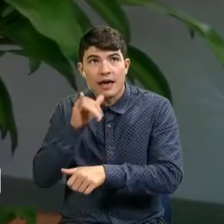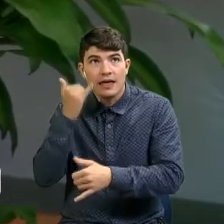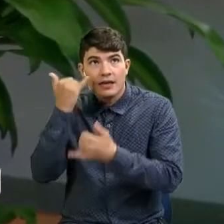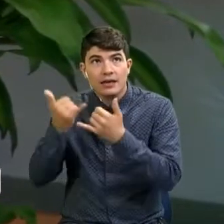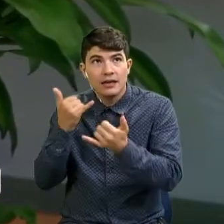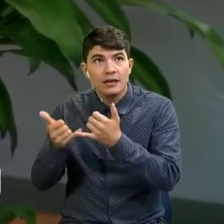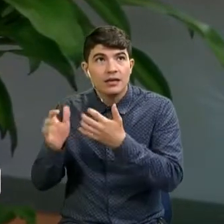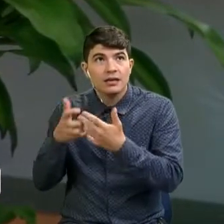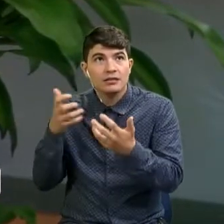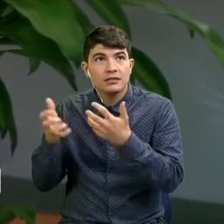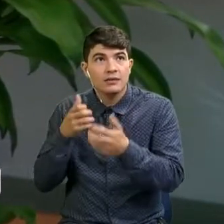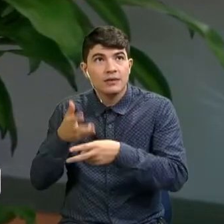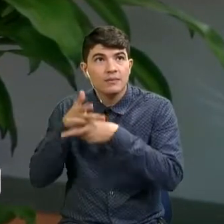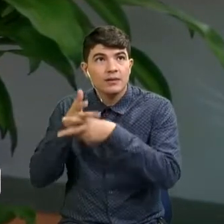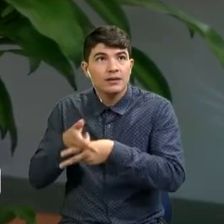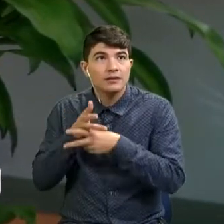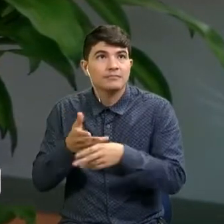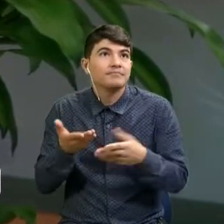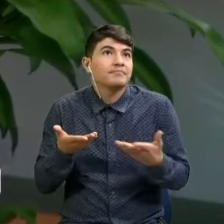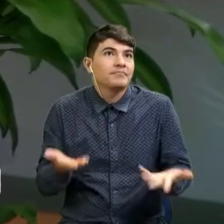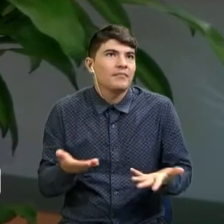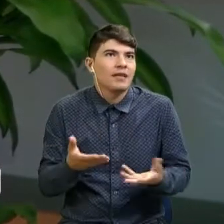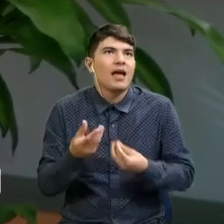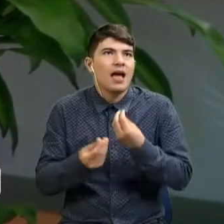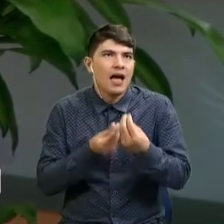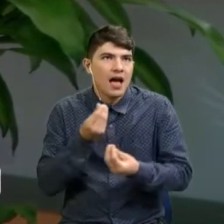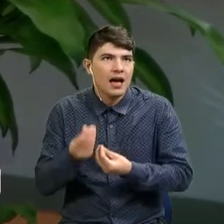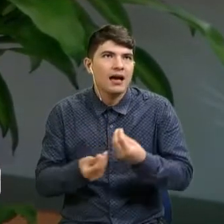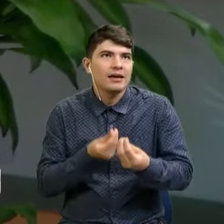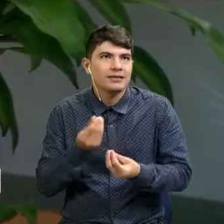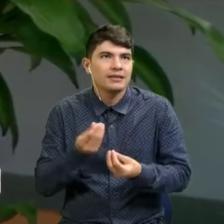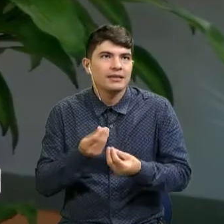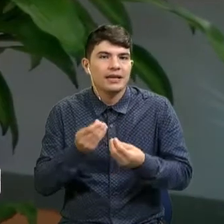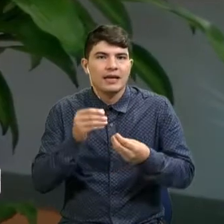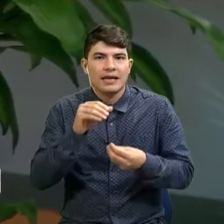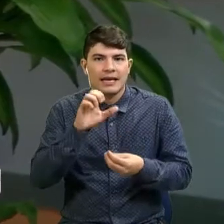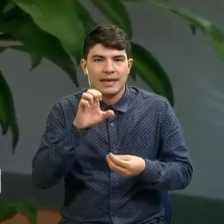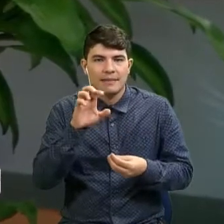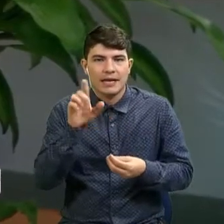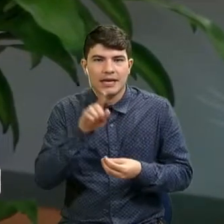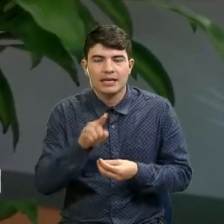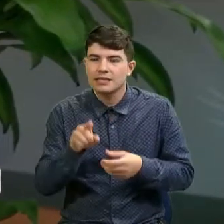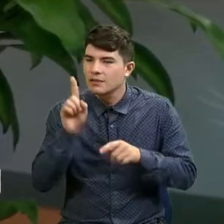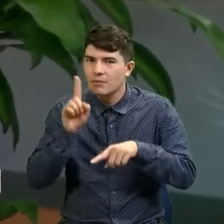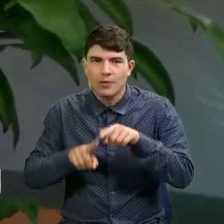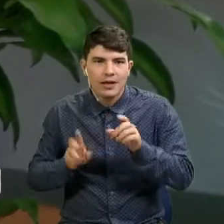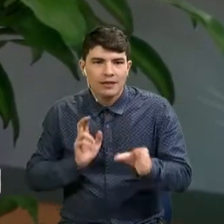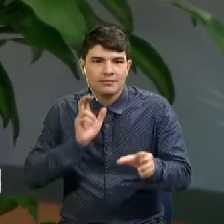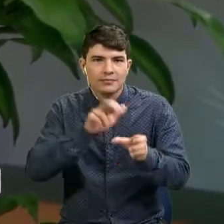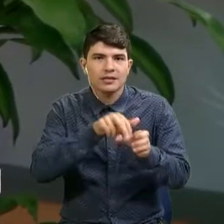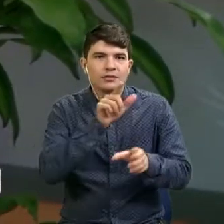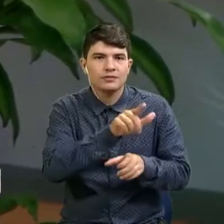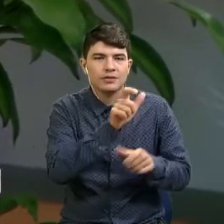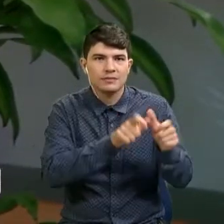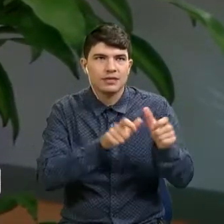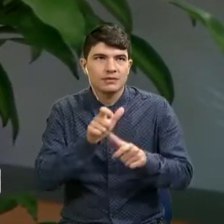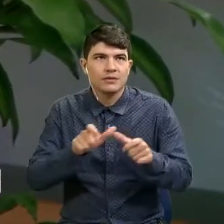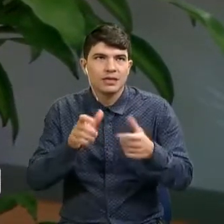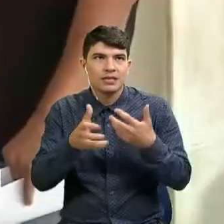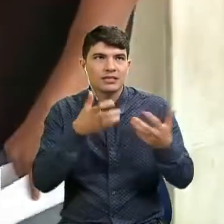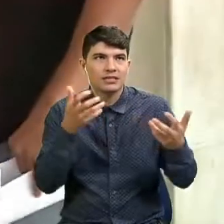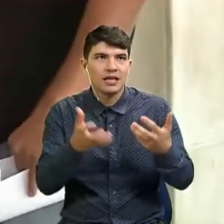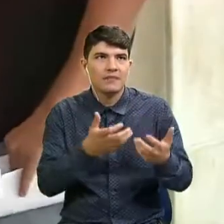sistema de protección entonces eso hace que las ips no pudieran registrar a las personas en el